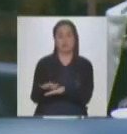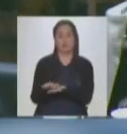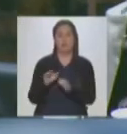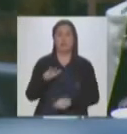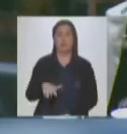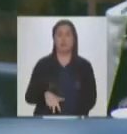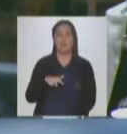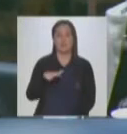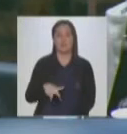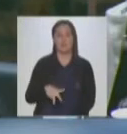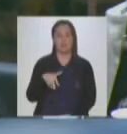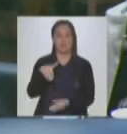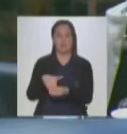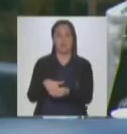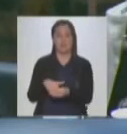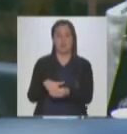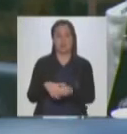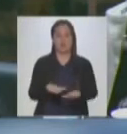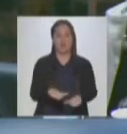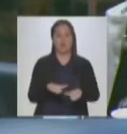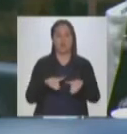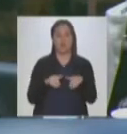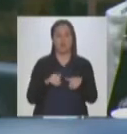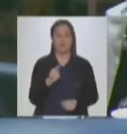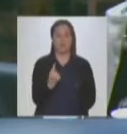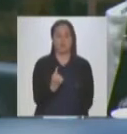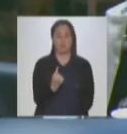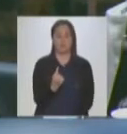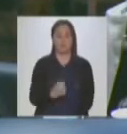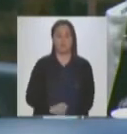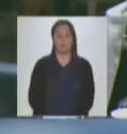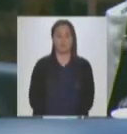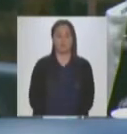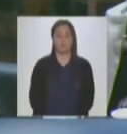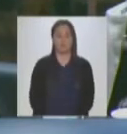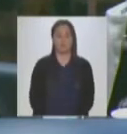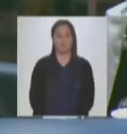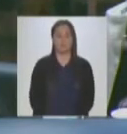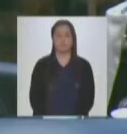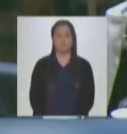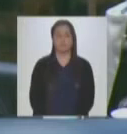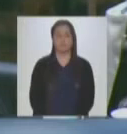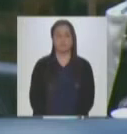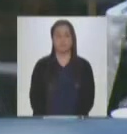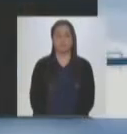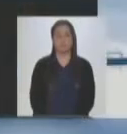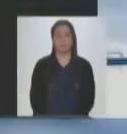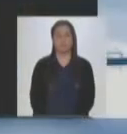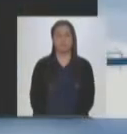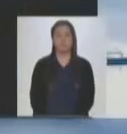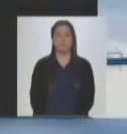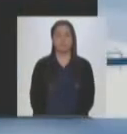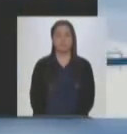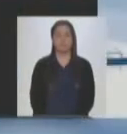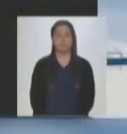casos de corrupción. De cara a las elecciones que se vienen, leíamos información hoy allí en Chile que dice Piñera, ¿no? Me quedan menos